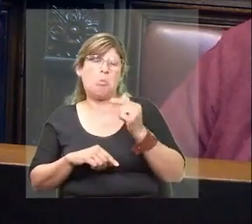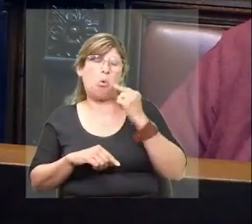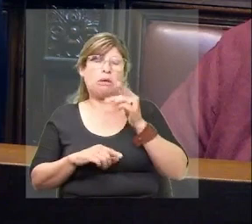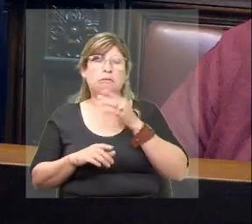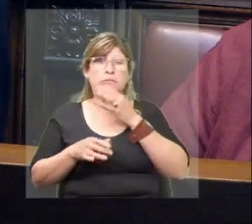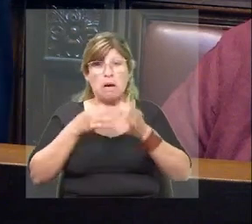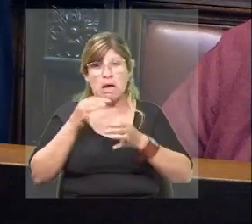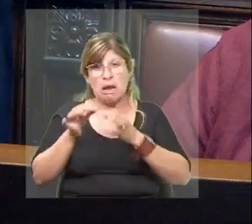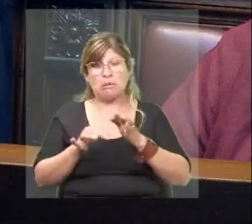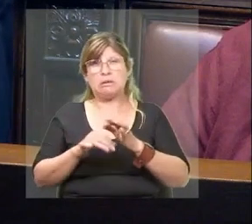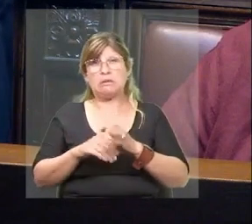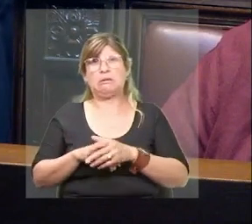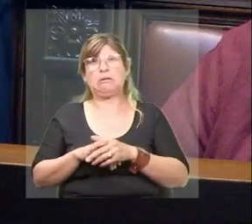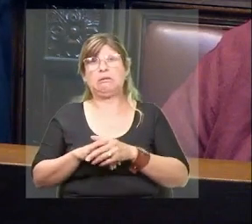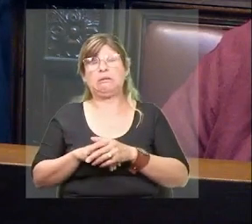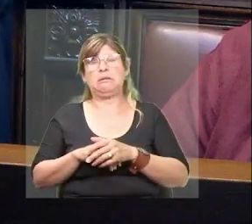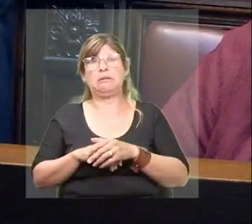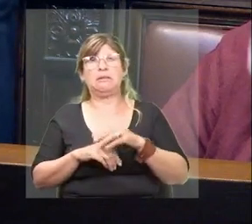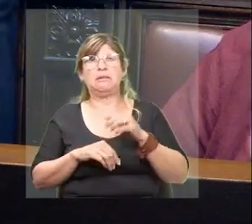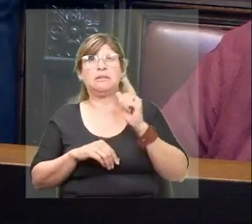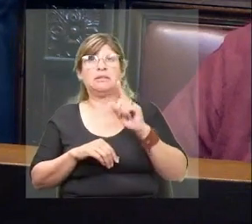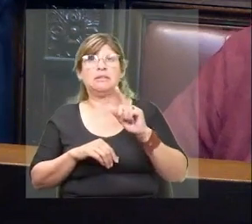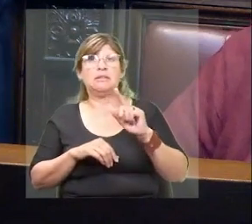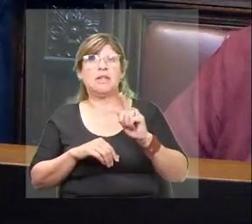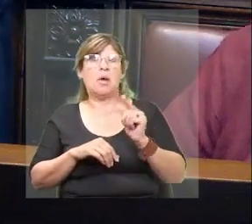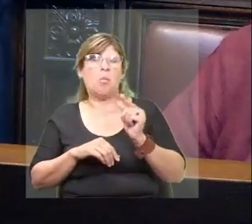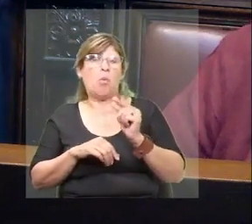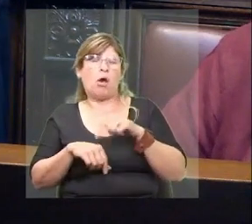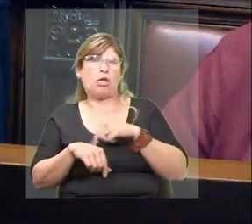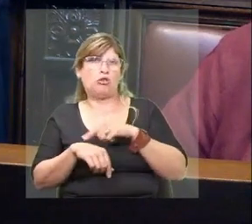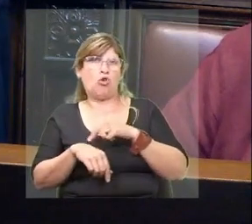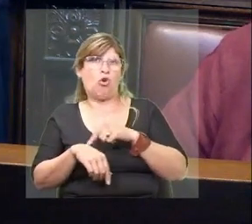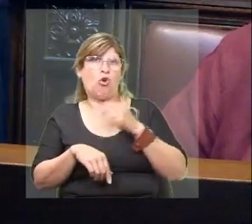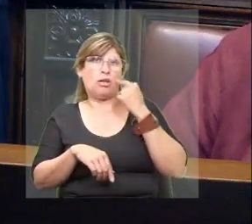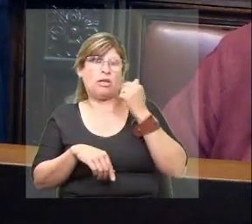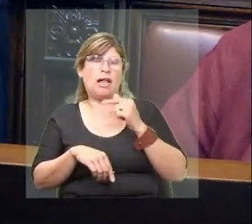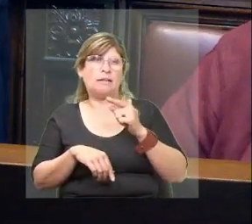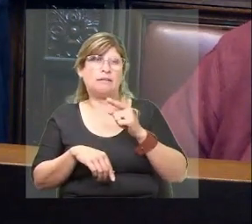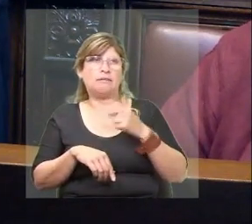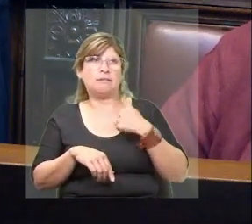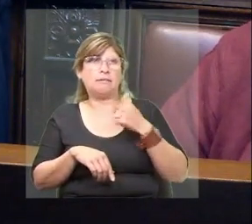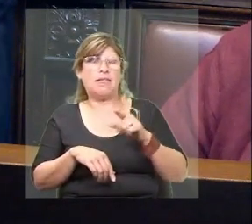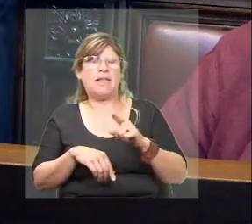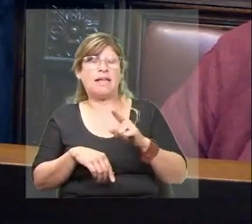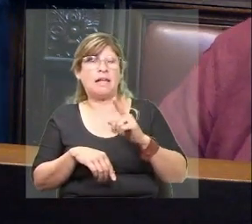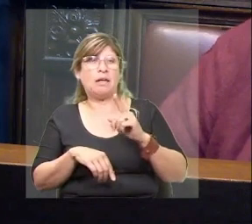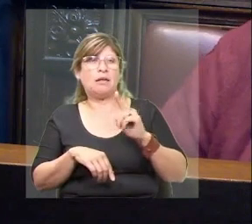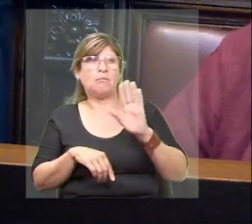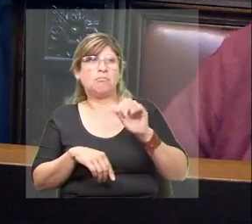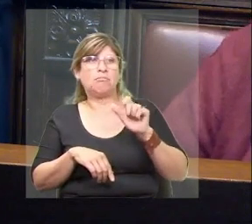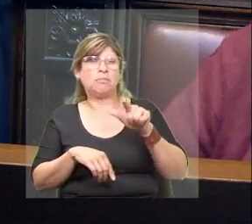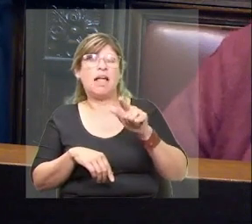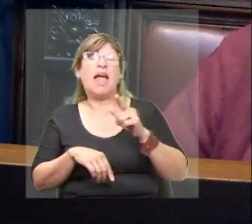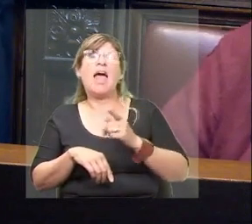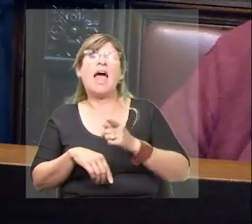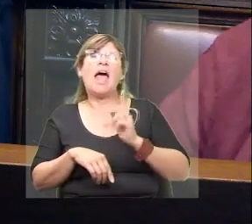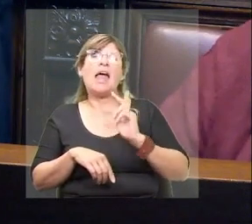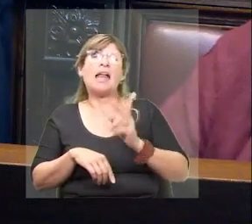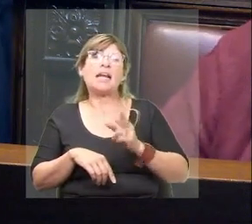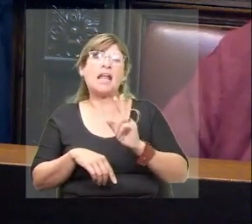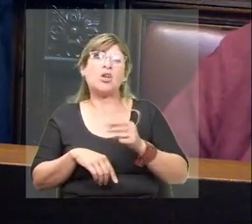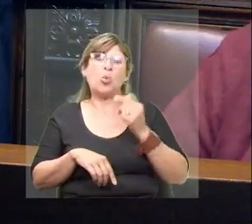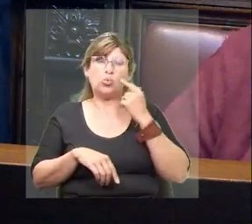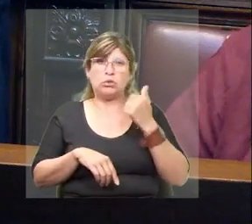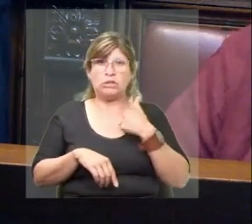palabras, nacidas a pocas horas de conocer la noticia de su renuncia, eran a cuenta de